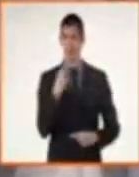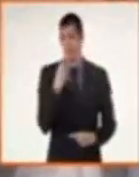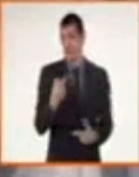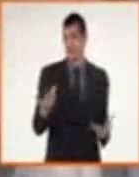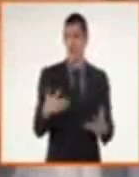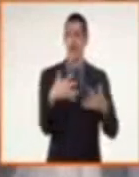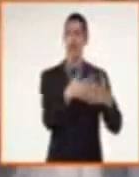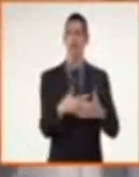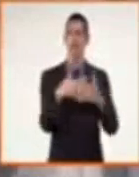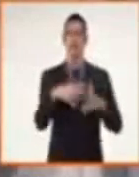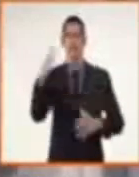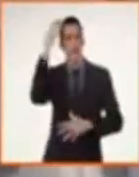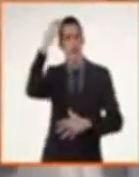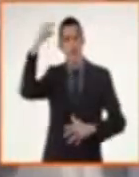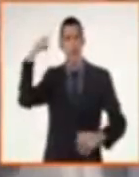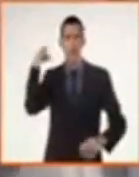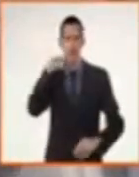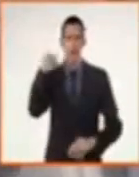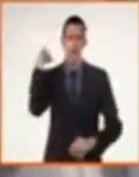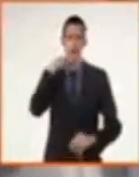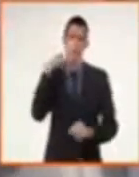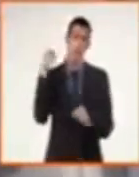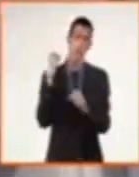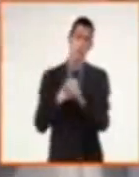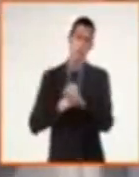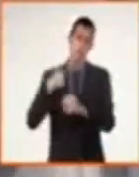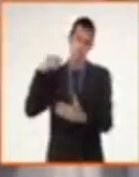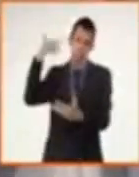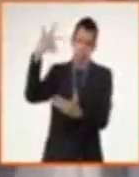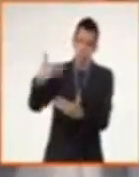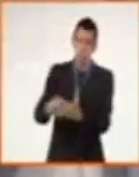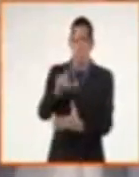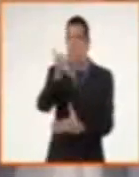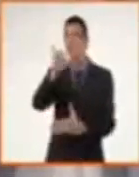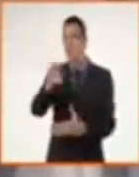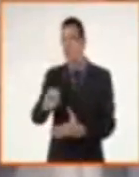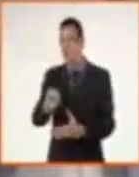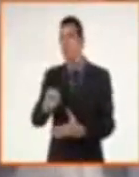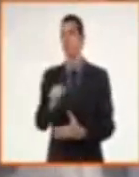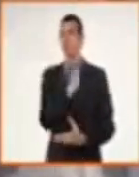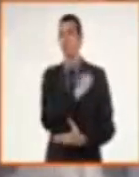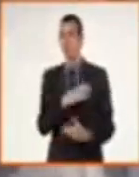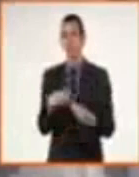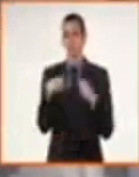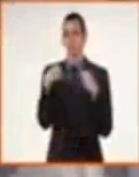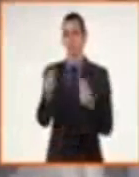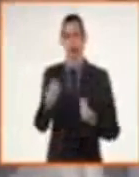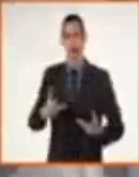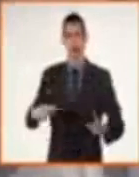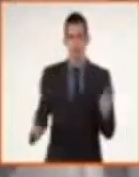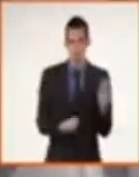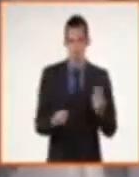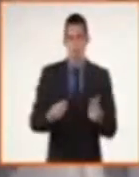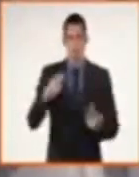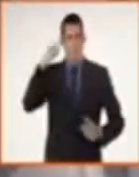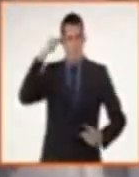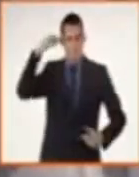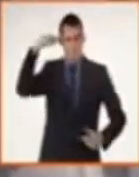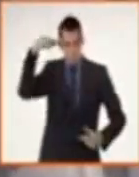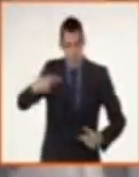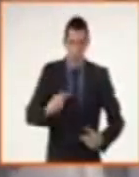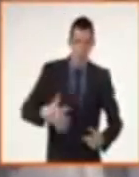ha trabajado durante más de 60 años para que el pueblo se exprese en contra. No olvidemos que durante